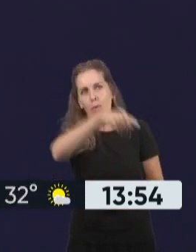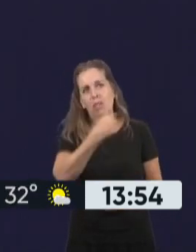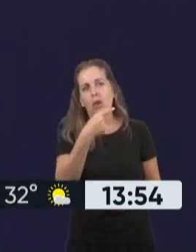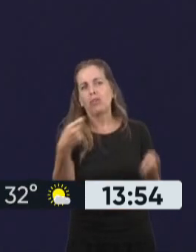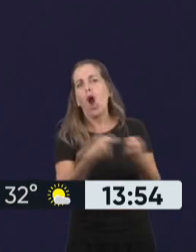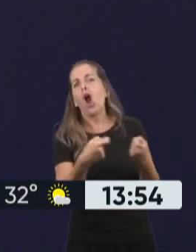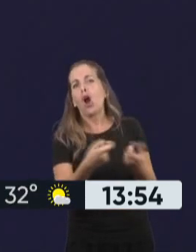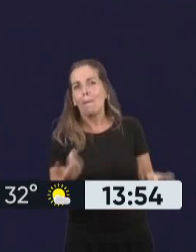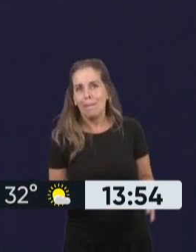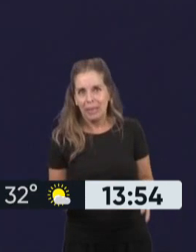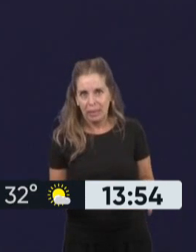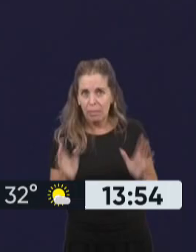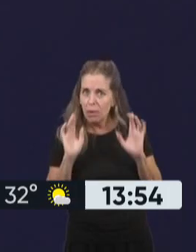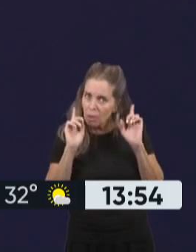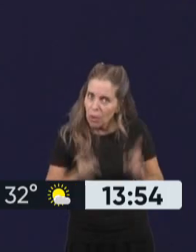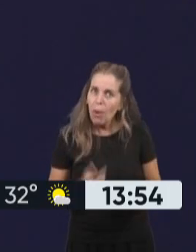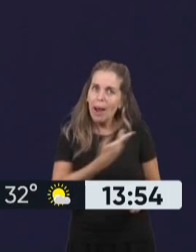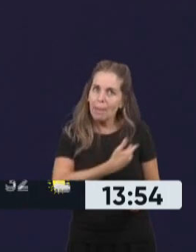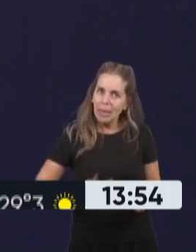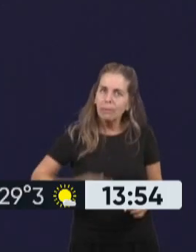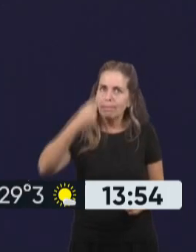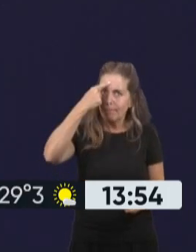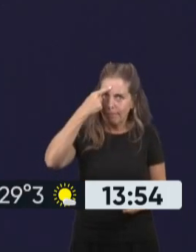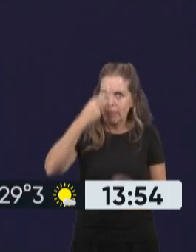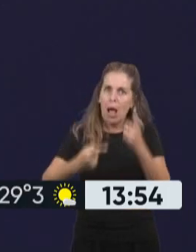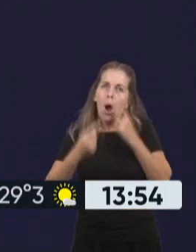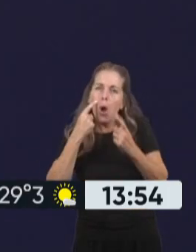pero eso no implicó que no estemos atrás del tema, que estemos...